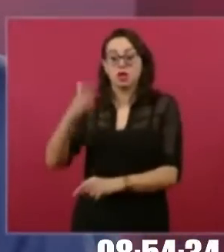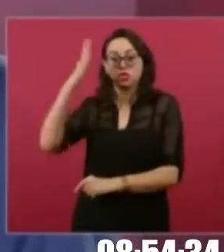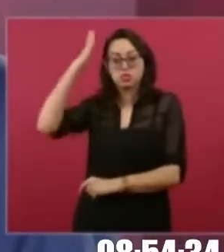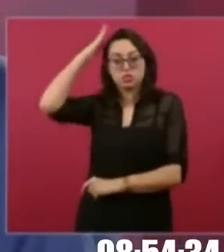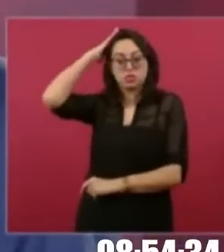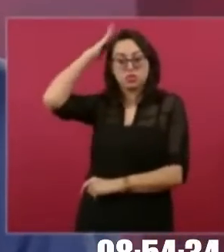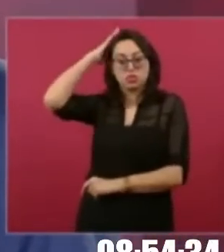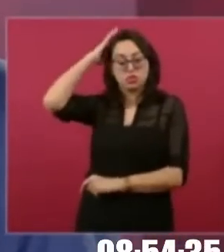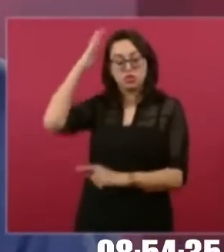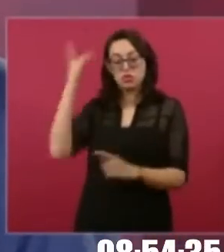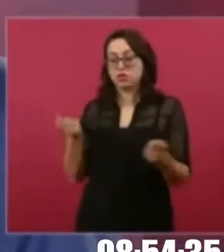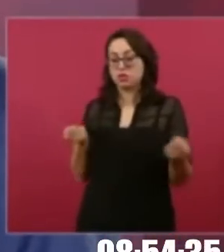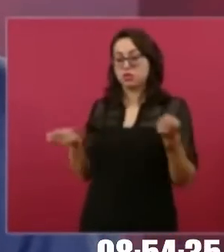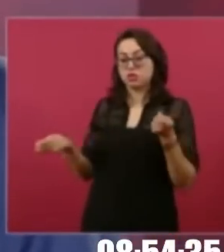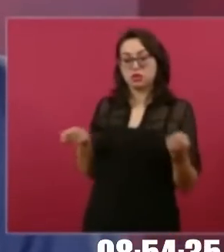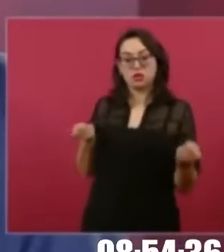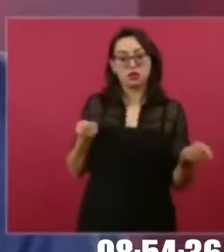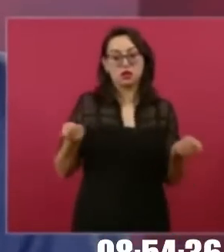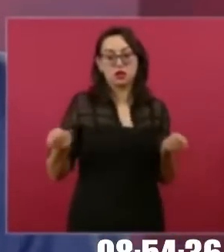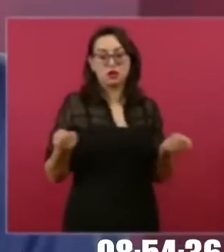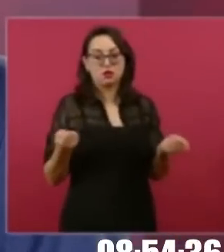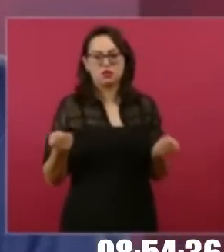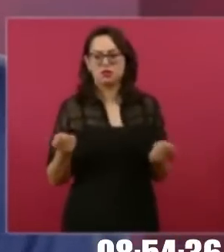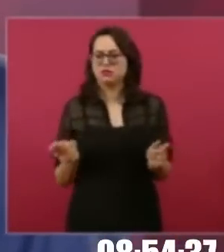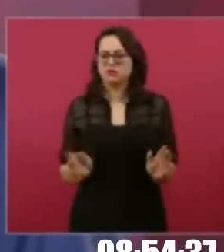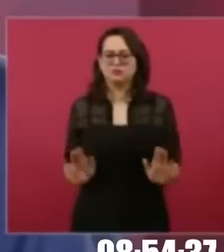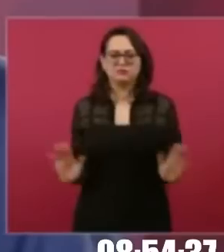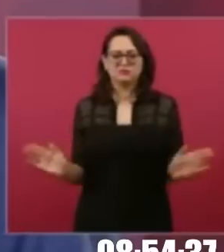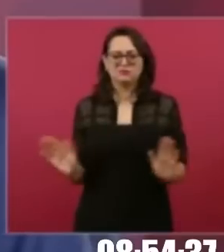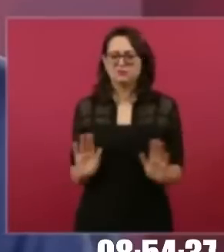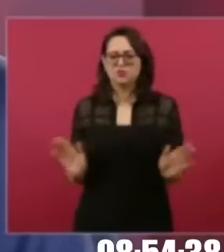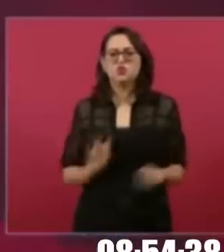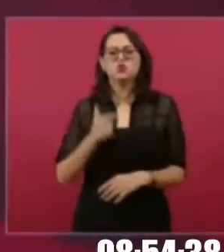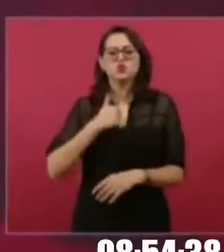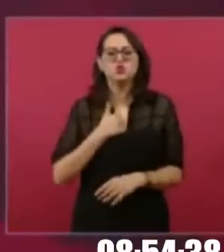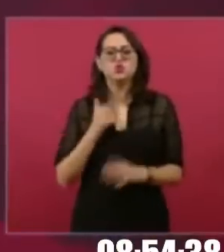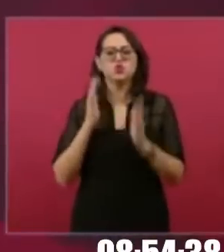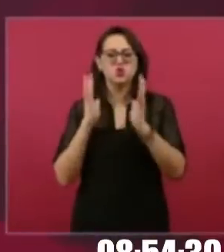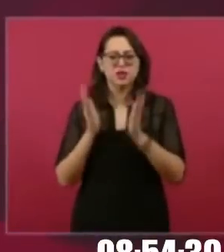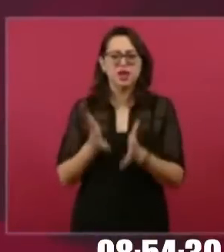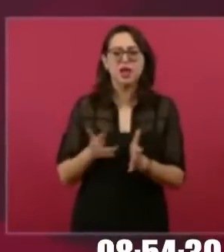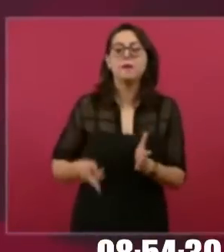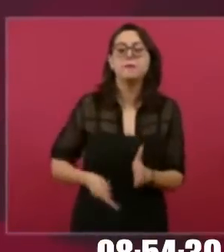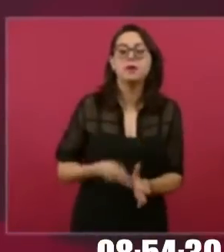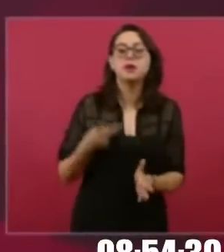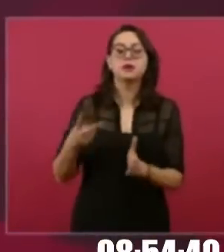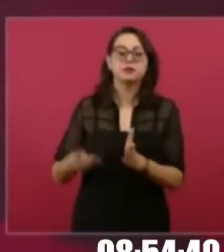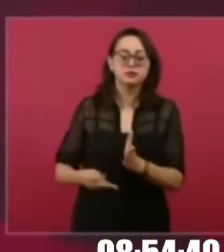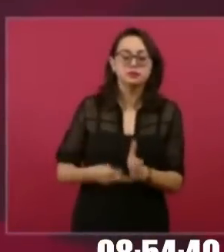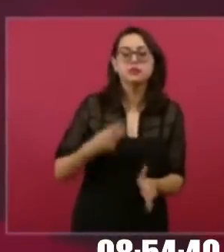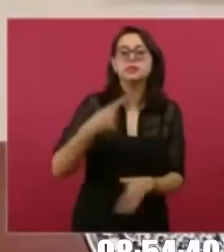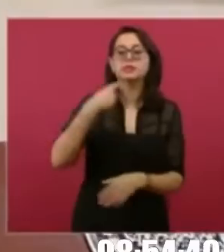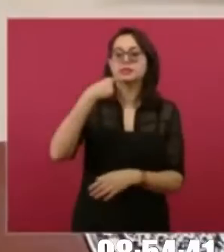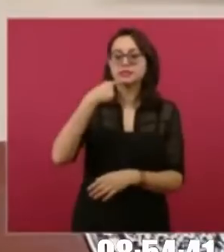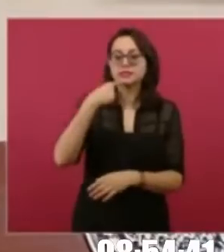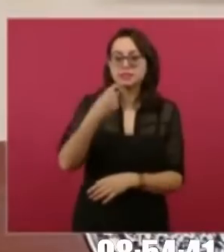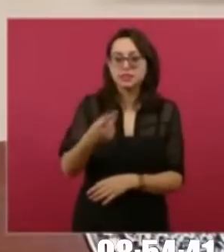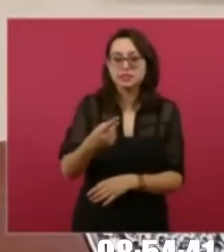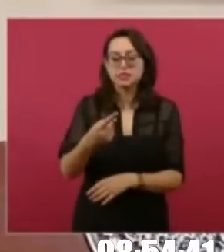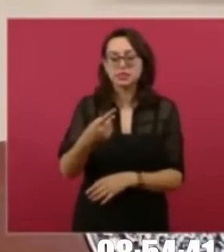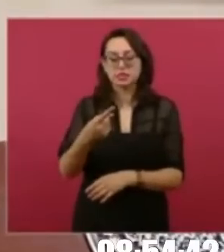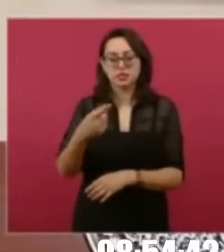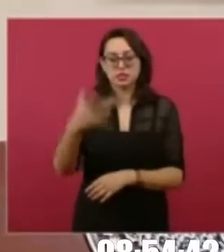no voy a quedarme lo he dicho varias veces como